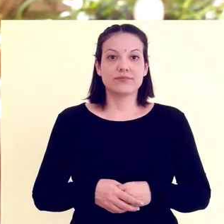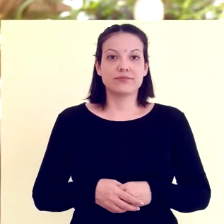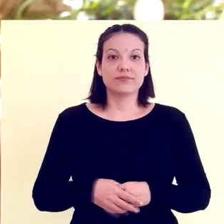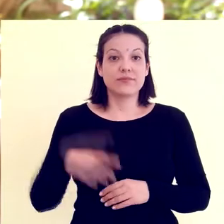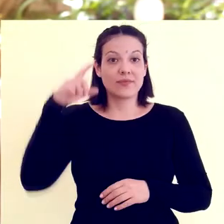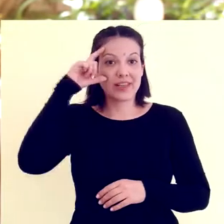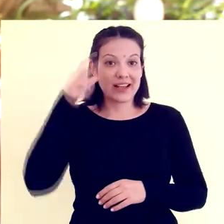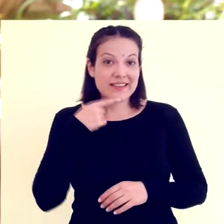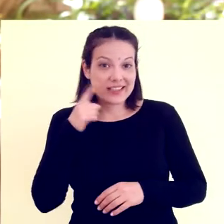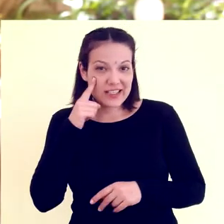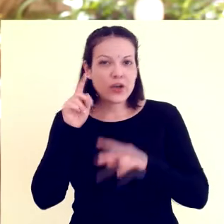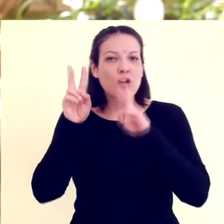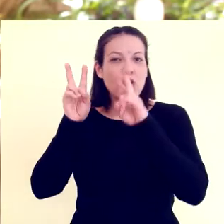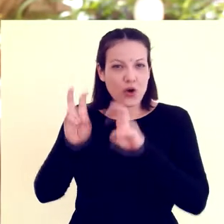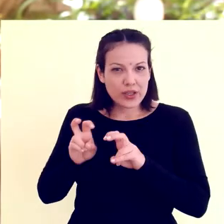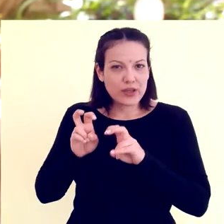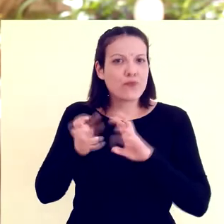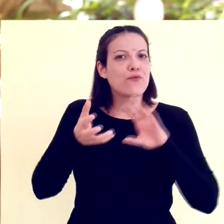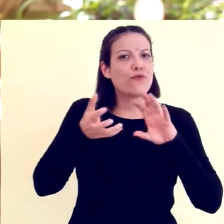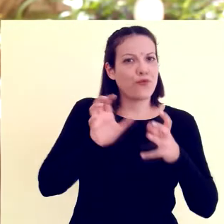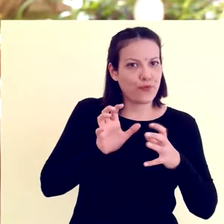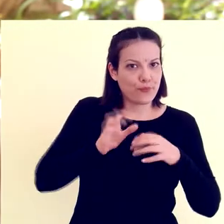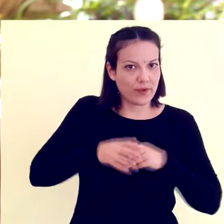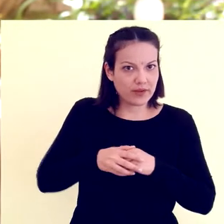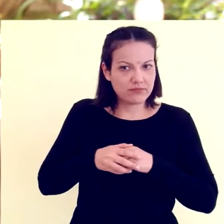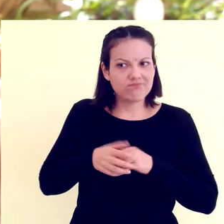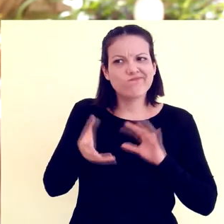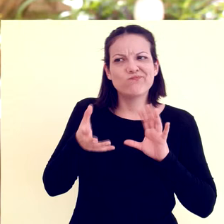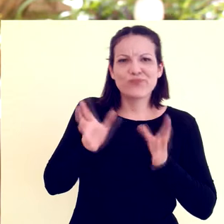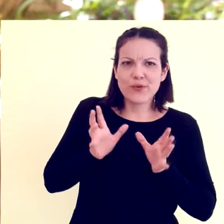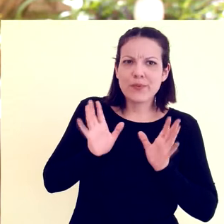sí es contenido y forma. Forma